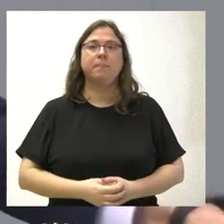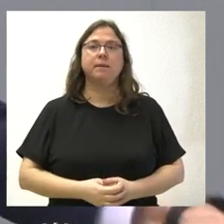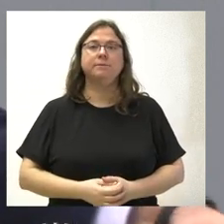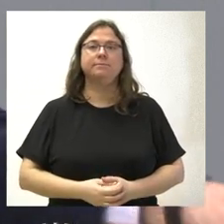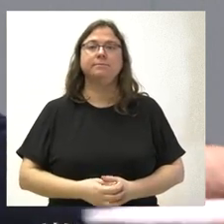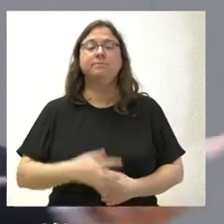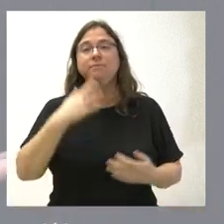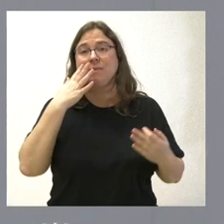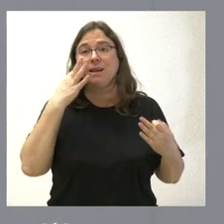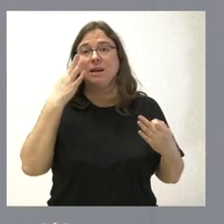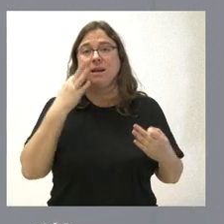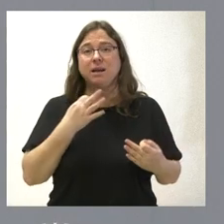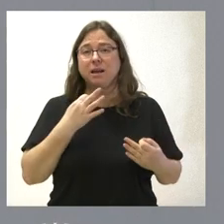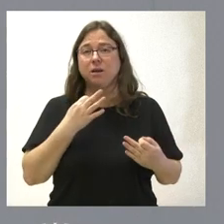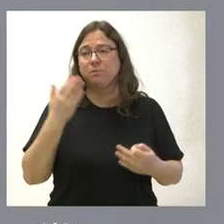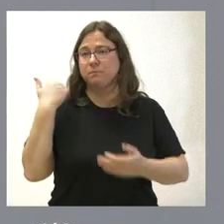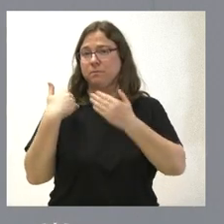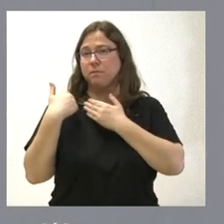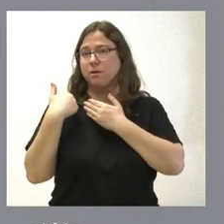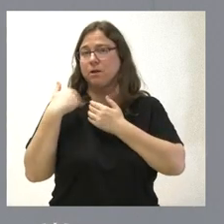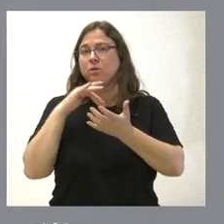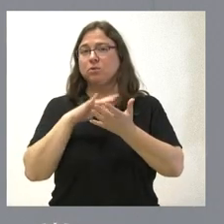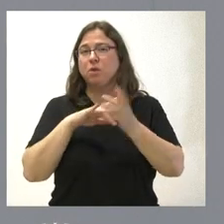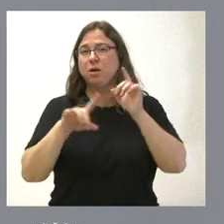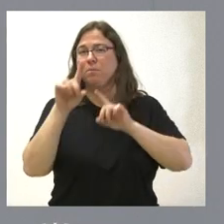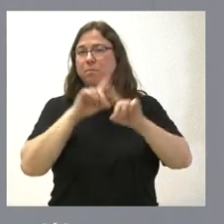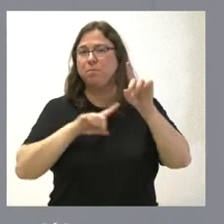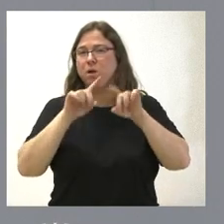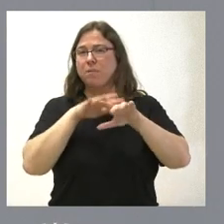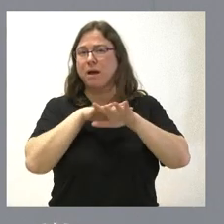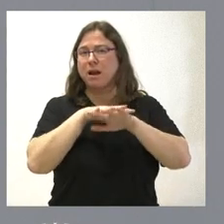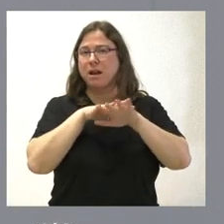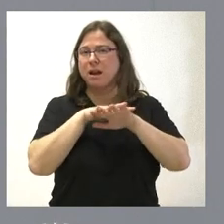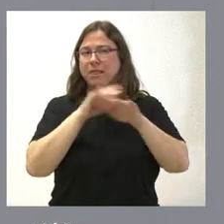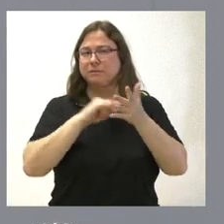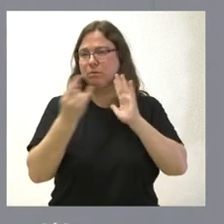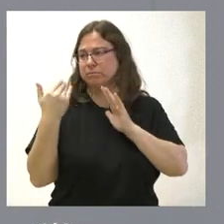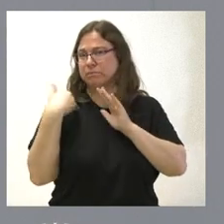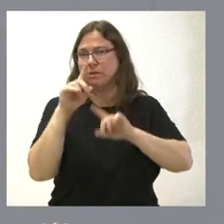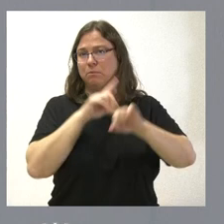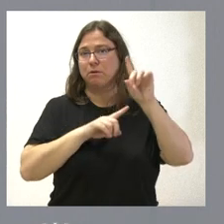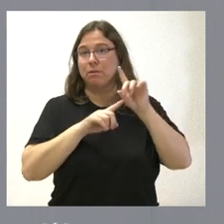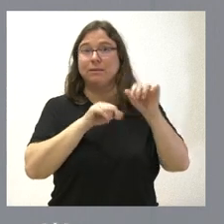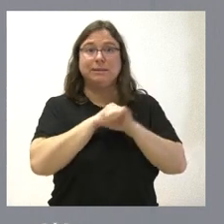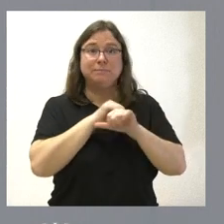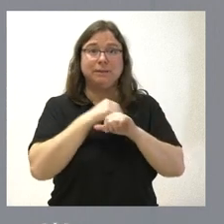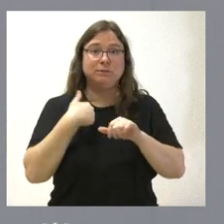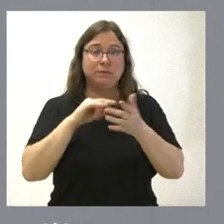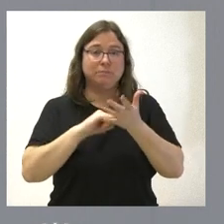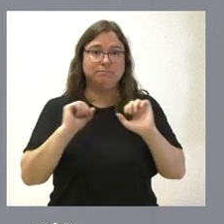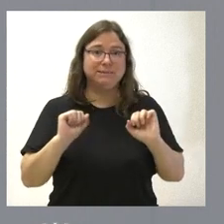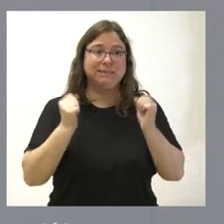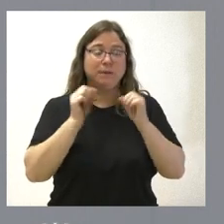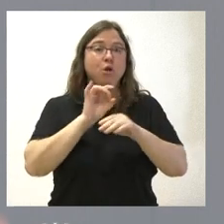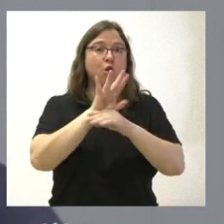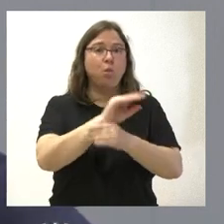creo que hubo en las últimas horas un problema en las redes tecnológicas Espero que les haya dado la documentación a todos